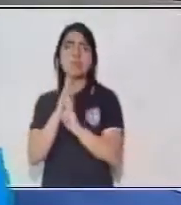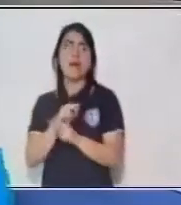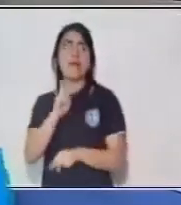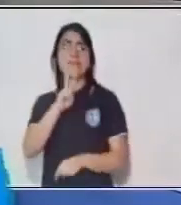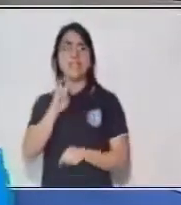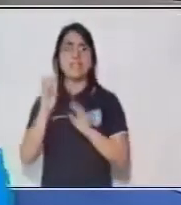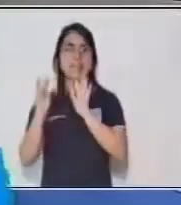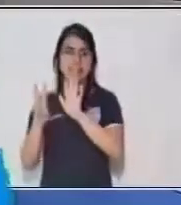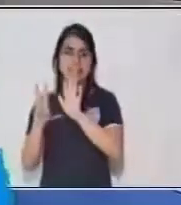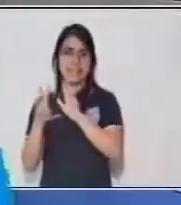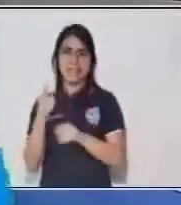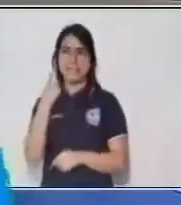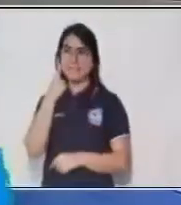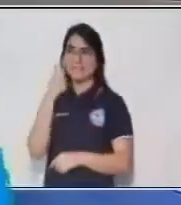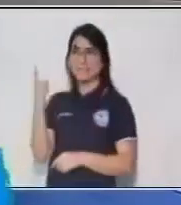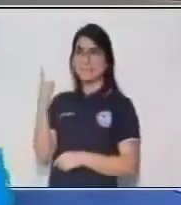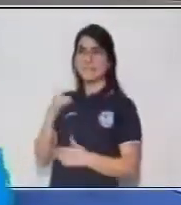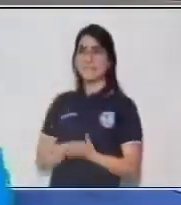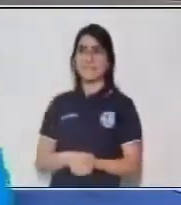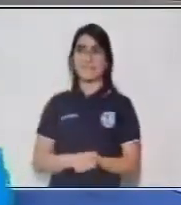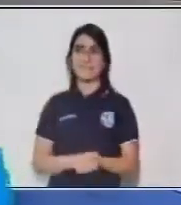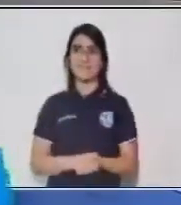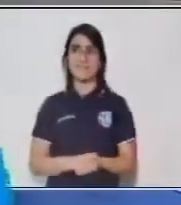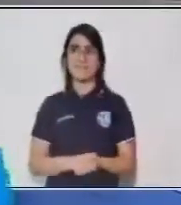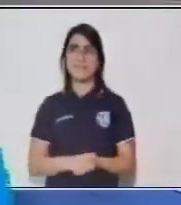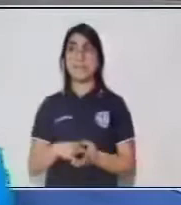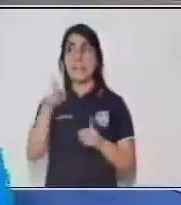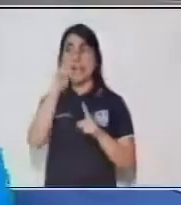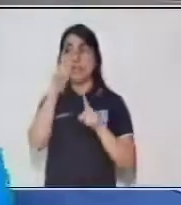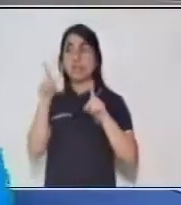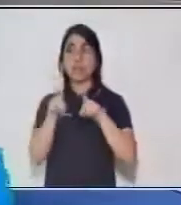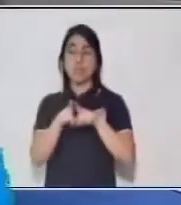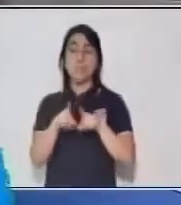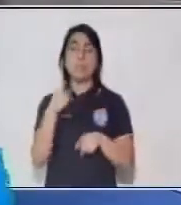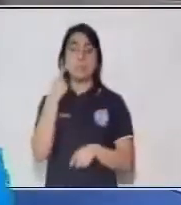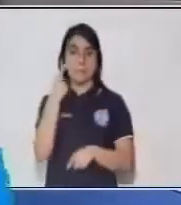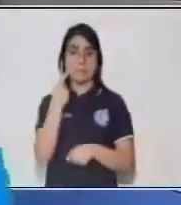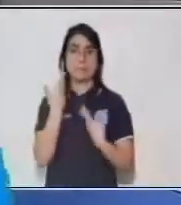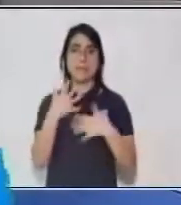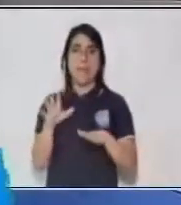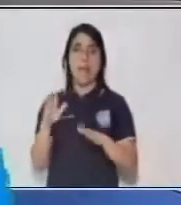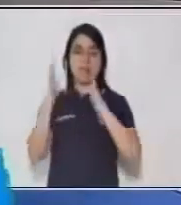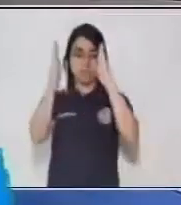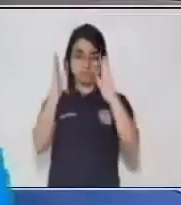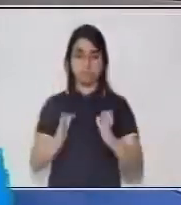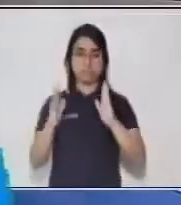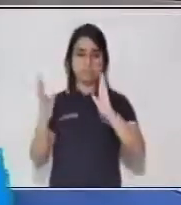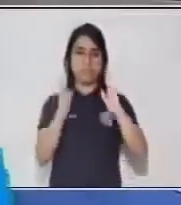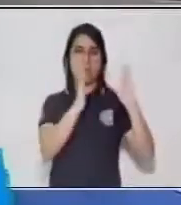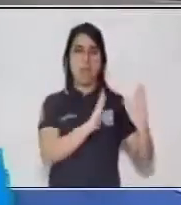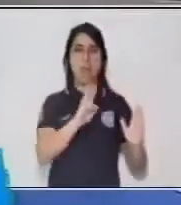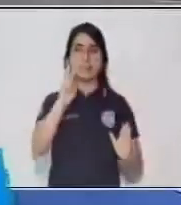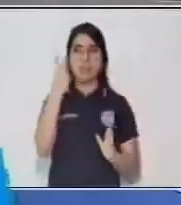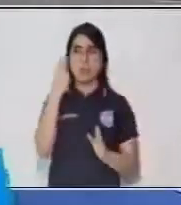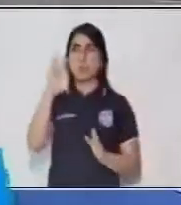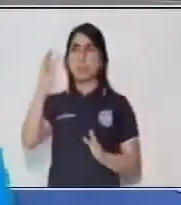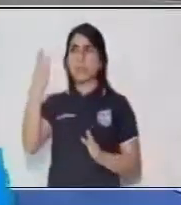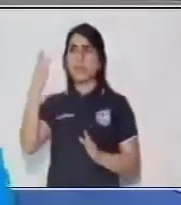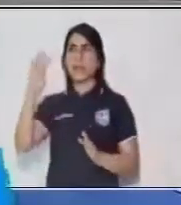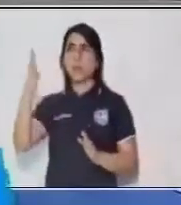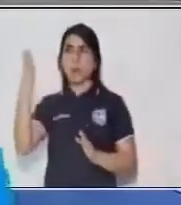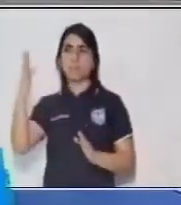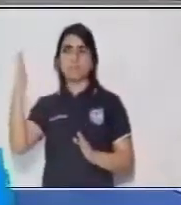3. Y mira cómo los números se están haciendo cada vez más pequeños. Cuando vale 0, cuando